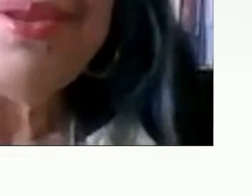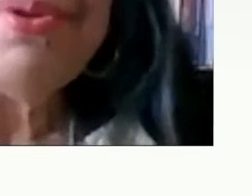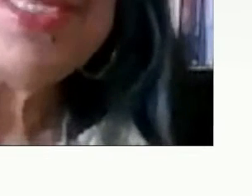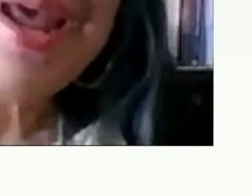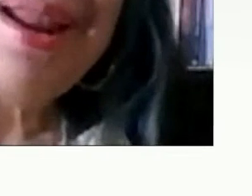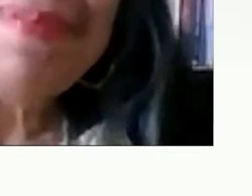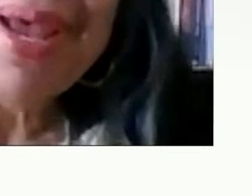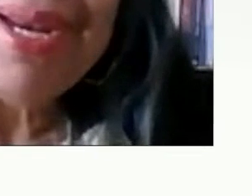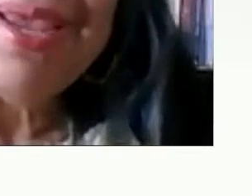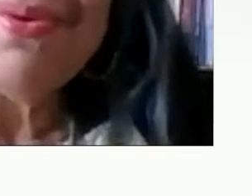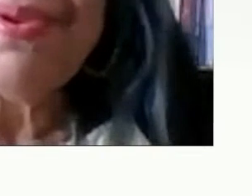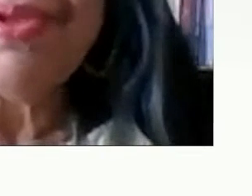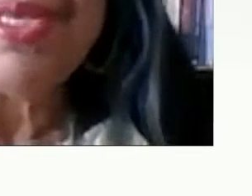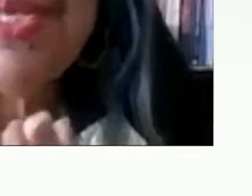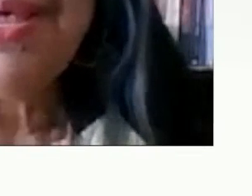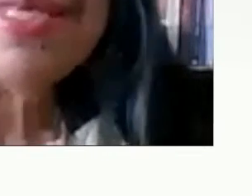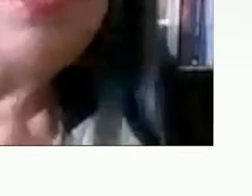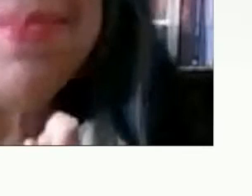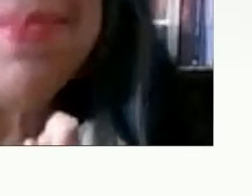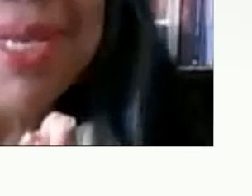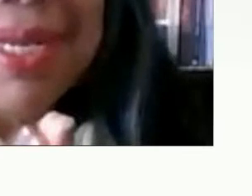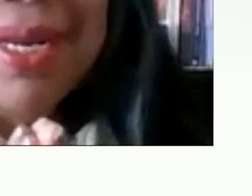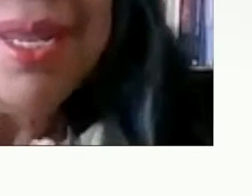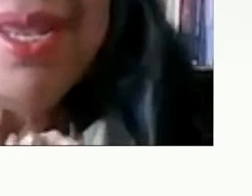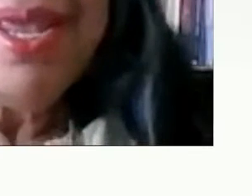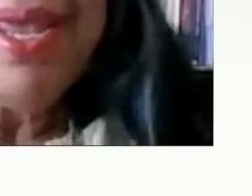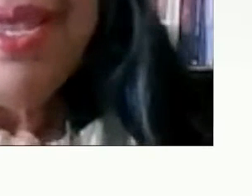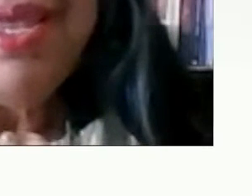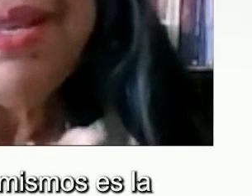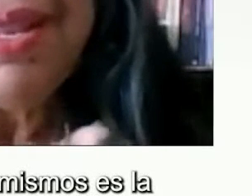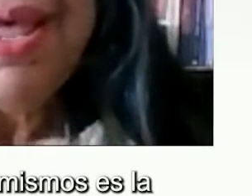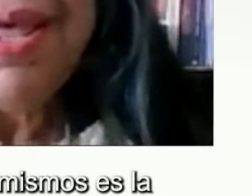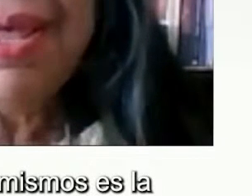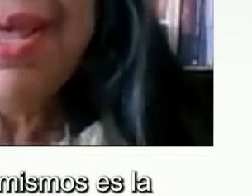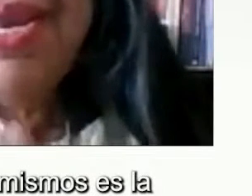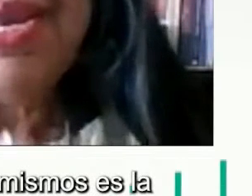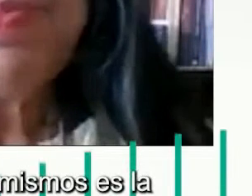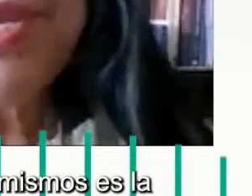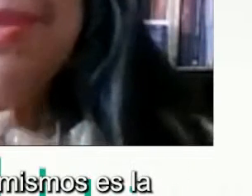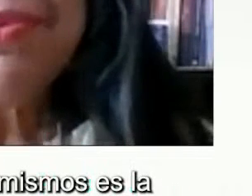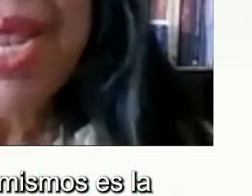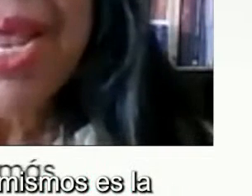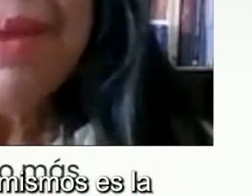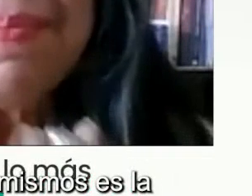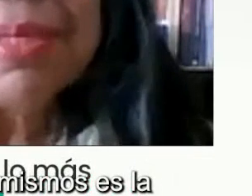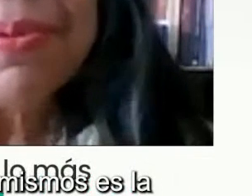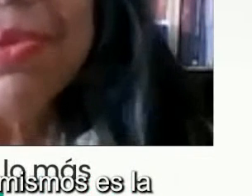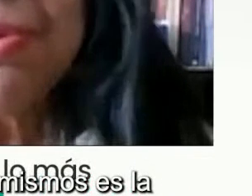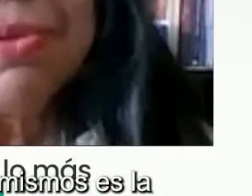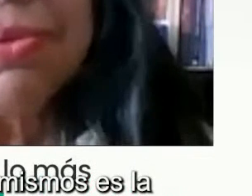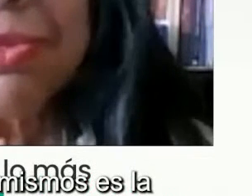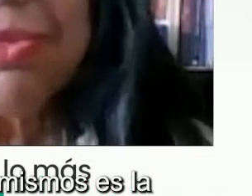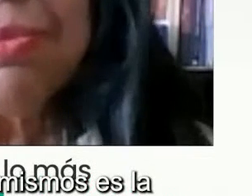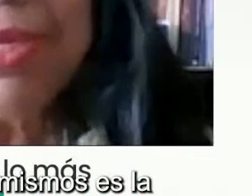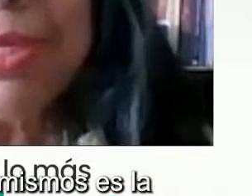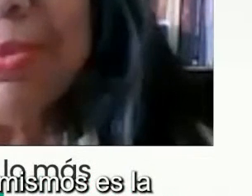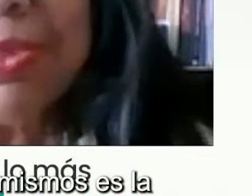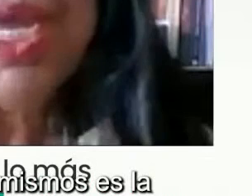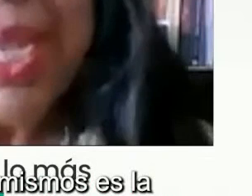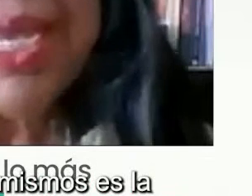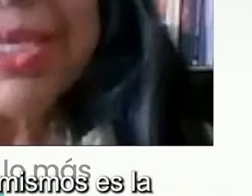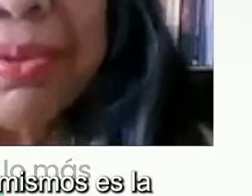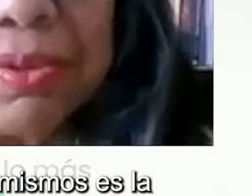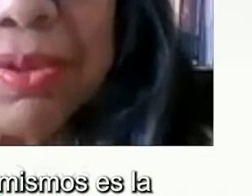una especie de nuestra alma, haría yo ese símil. El espíritu, el alma, lo más profundo de nosotros